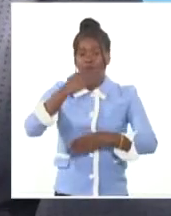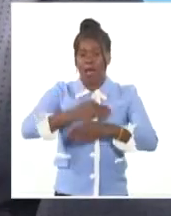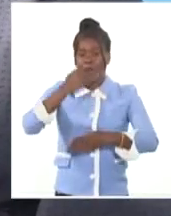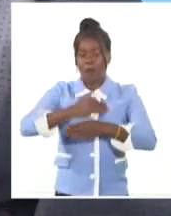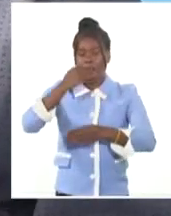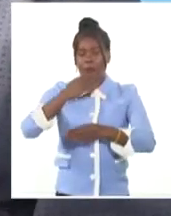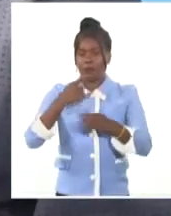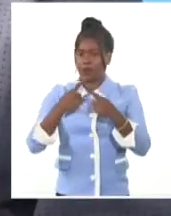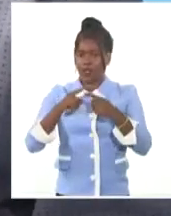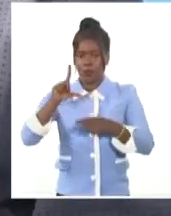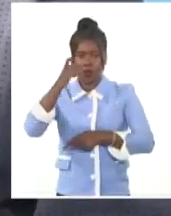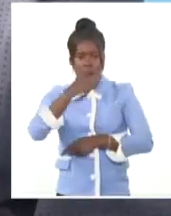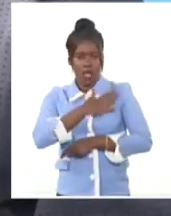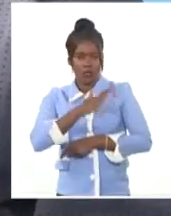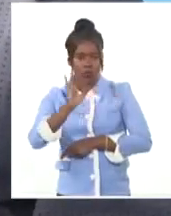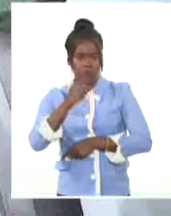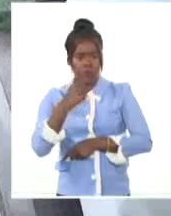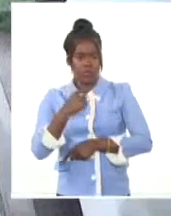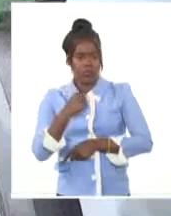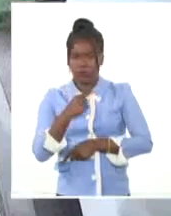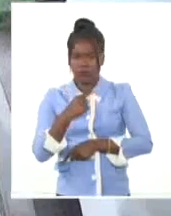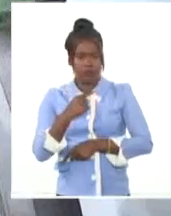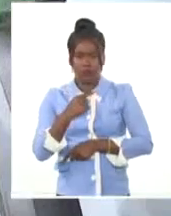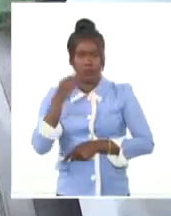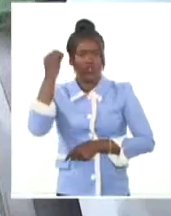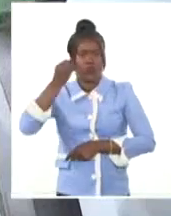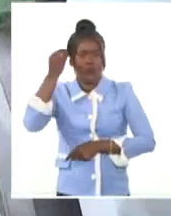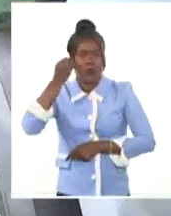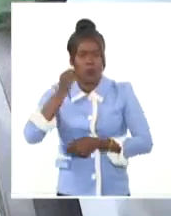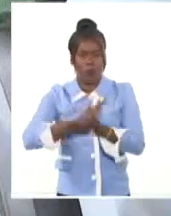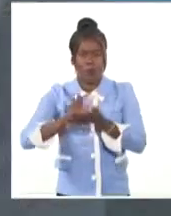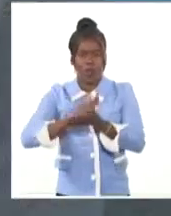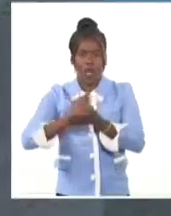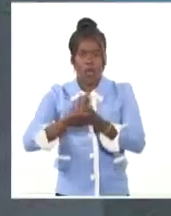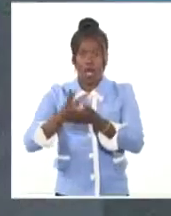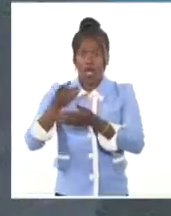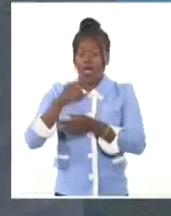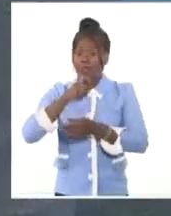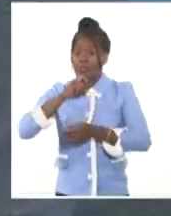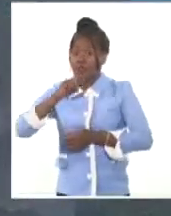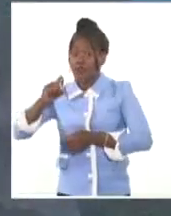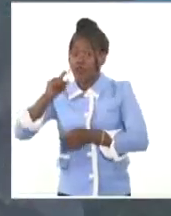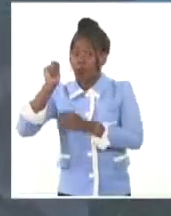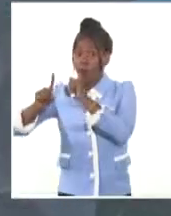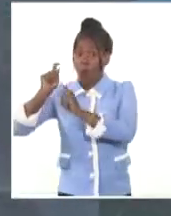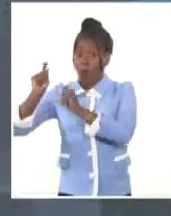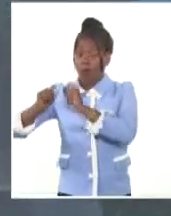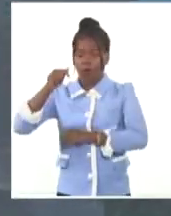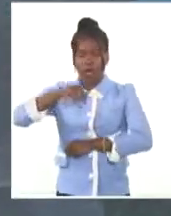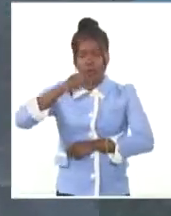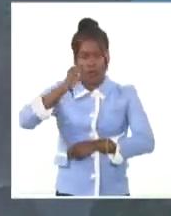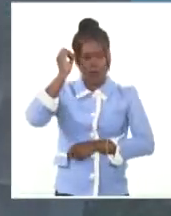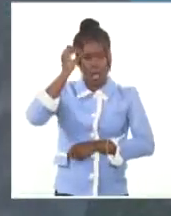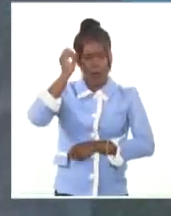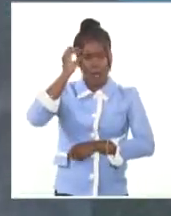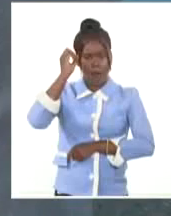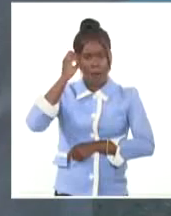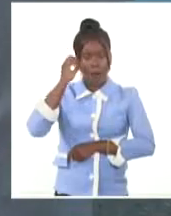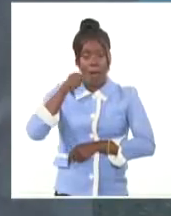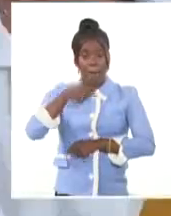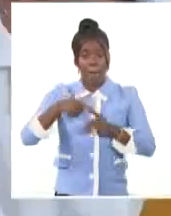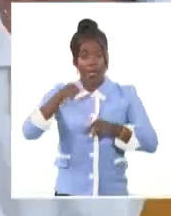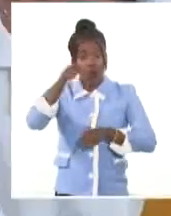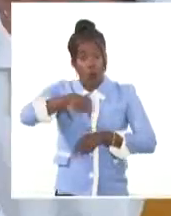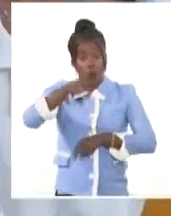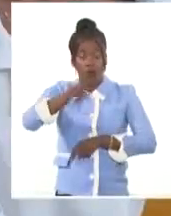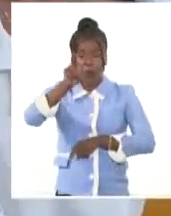sentirse seguro de la respuesta firme de los cubanos con su voto por la patria este 26 de marzo, muestra de la